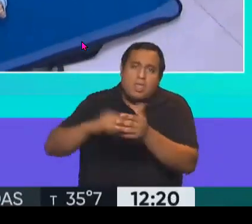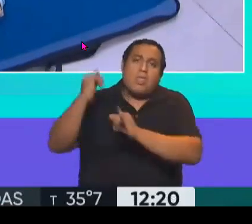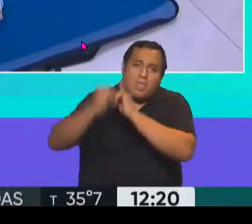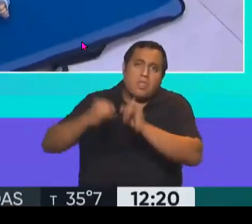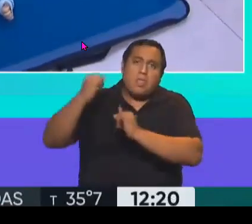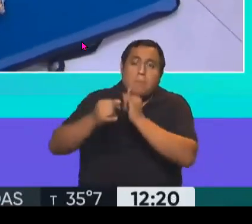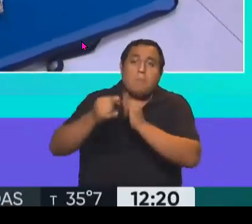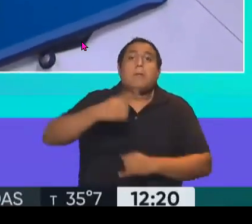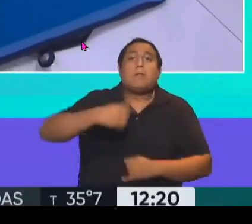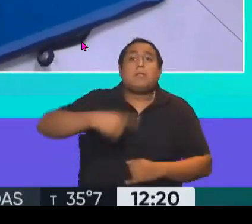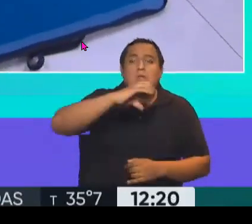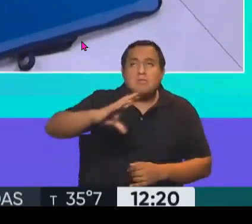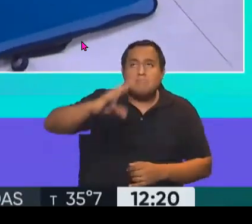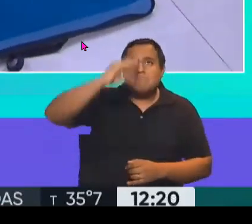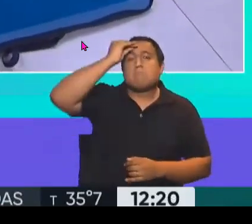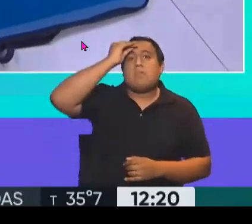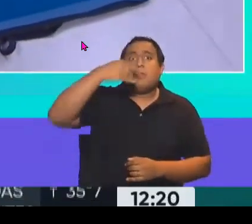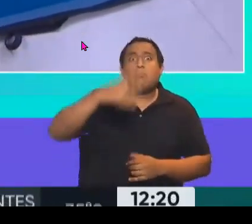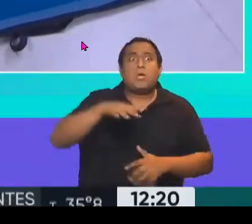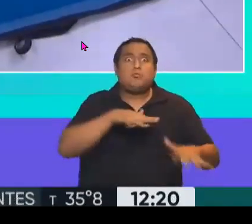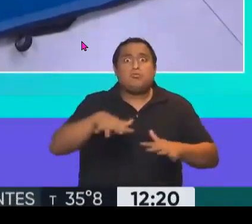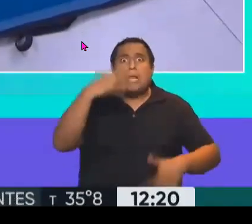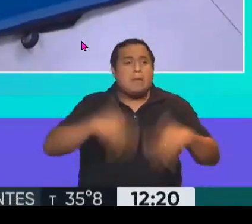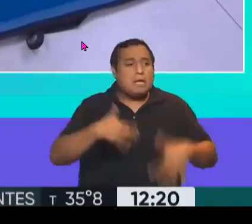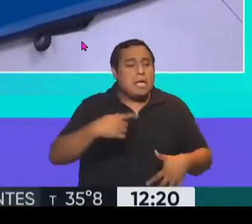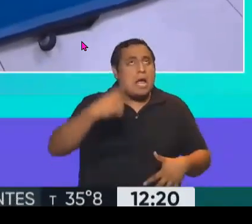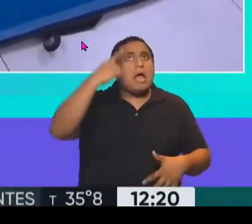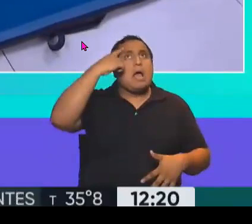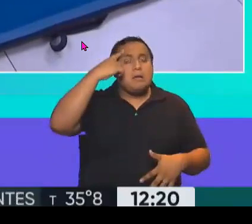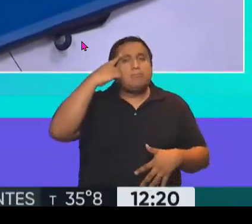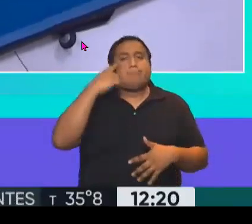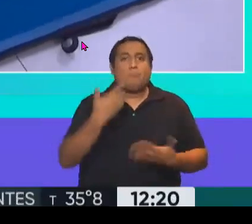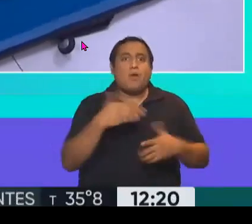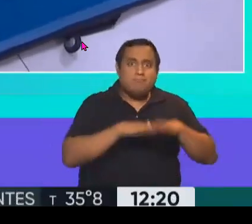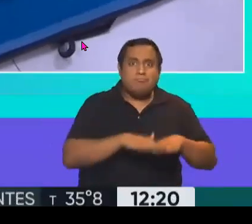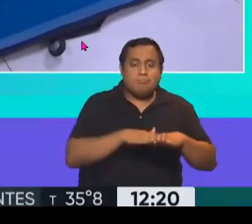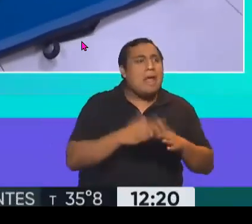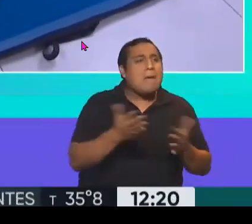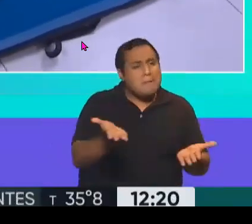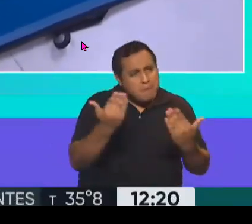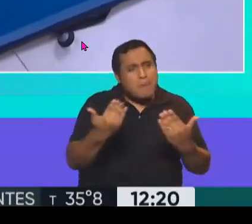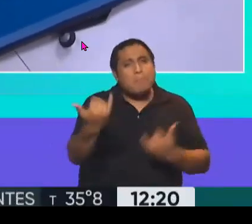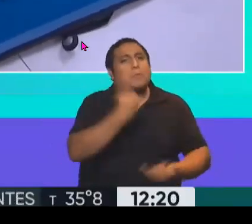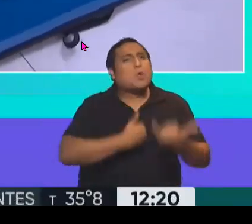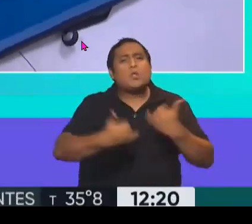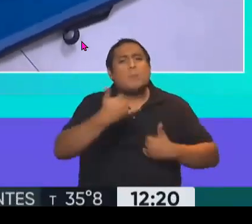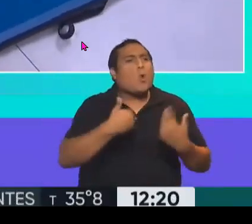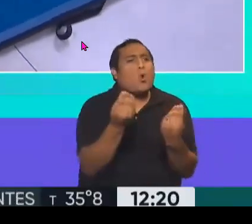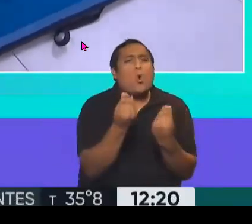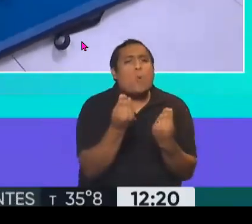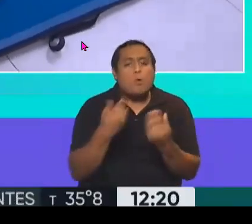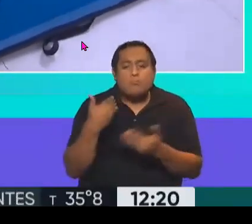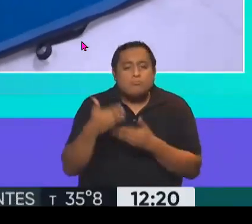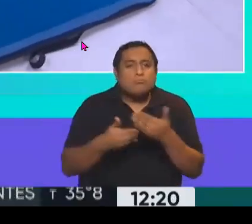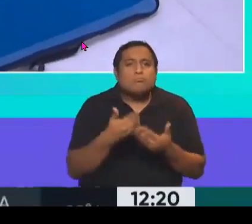sea necesario para precisamente poder actuar en una situación de emergencia. Silvia, Matías, vayan contándonos más o menos cómo